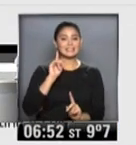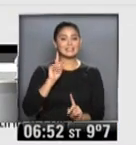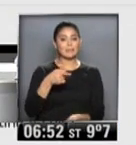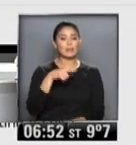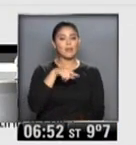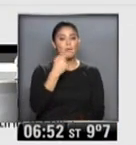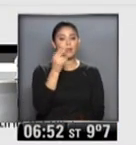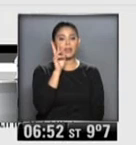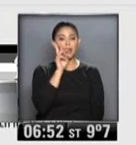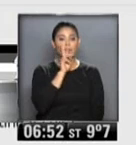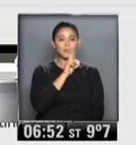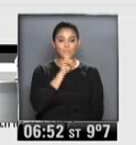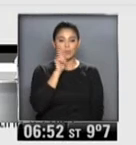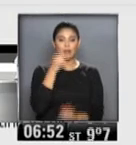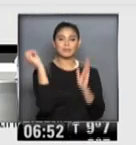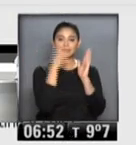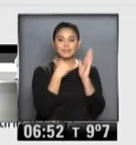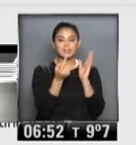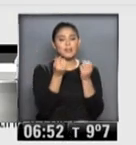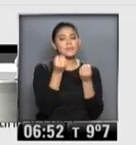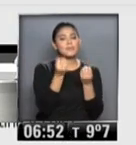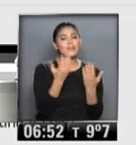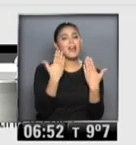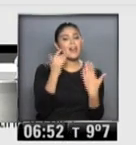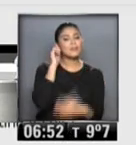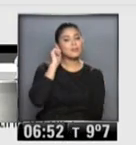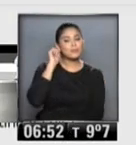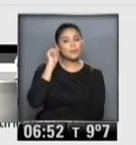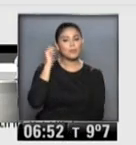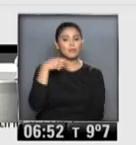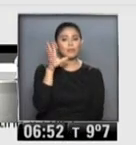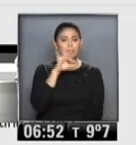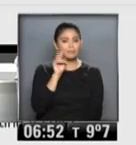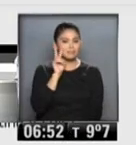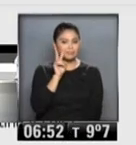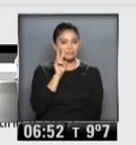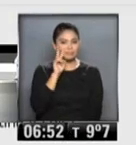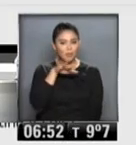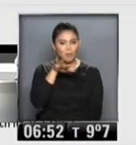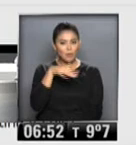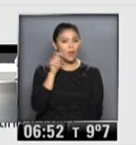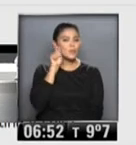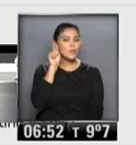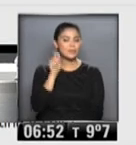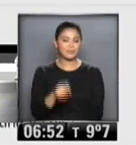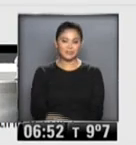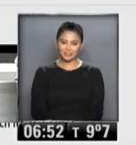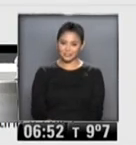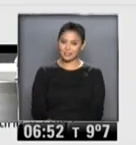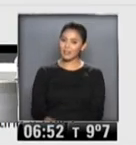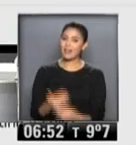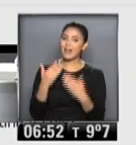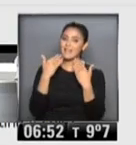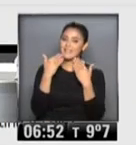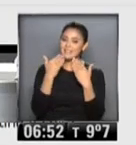Romero. Hola, Nadia, feliz cumple, hermosa. Te estoy mirando de acá, de Río Gallegos, te veo siempre. Te mando un beso enorme. Ay,